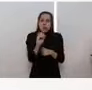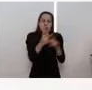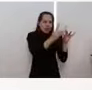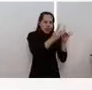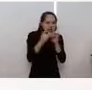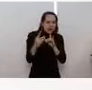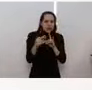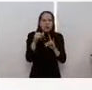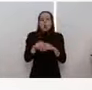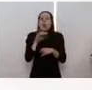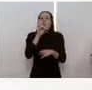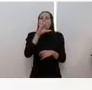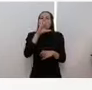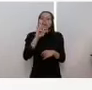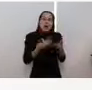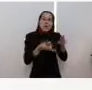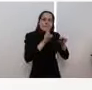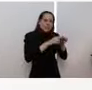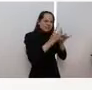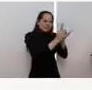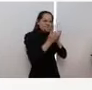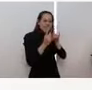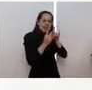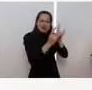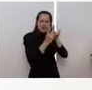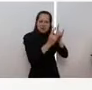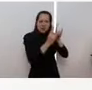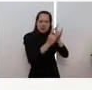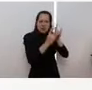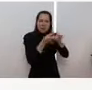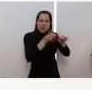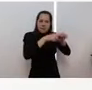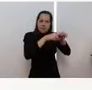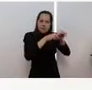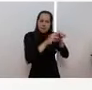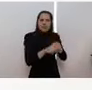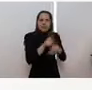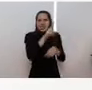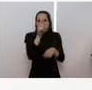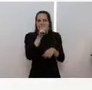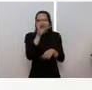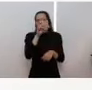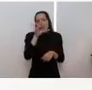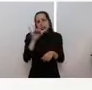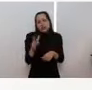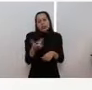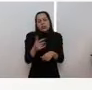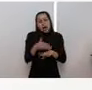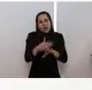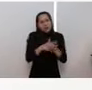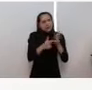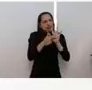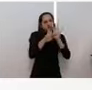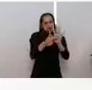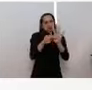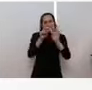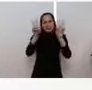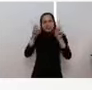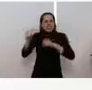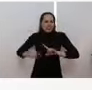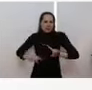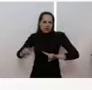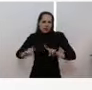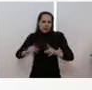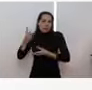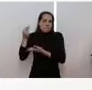sushis doblamos el número y nos acercamos a cerca de 100 dosis somos sustentables y eso lo vieron en la presentación del área financiera